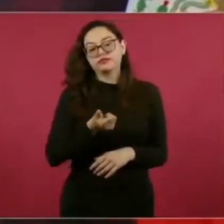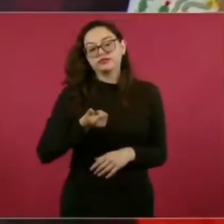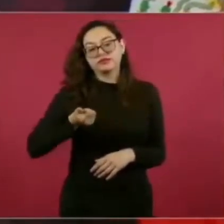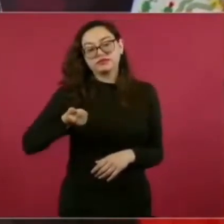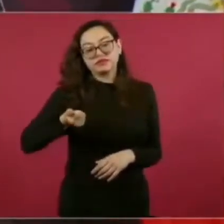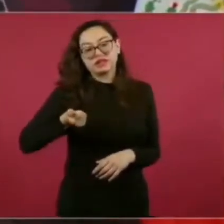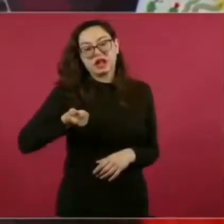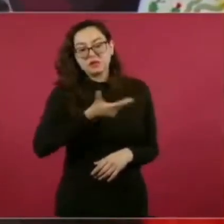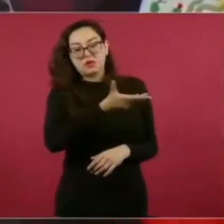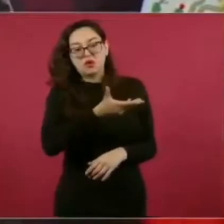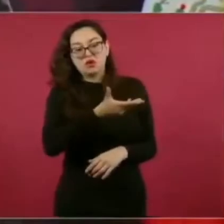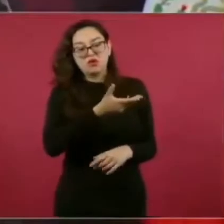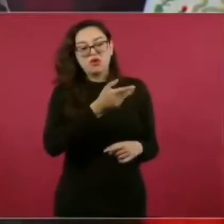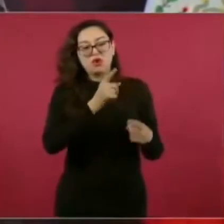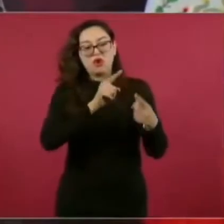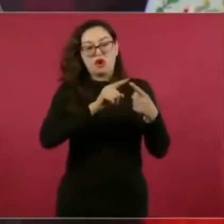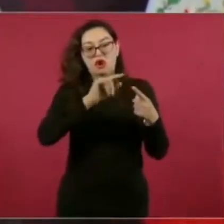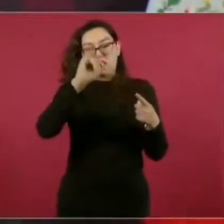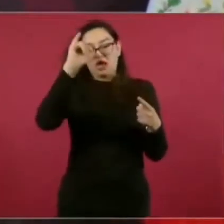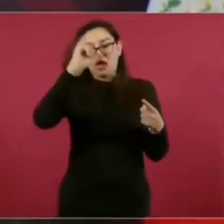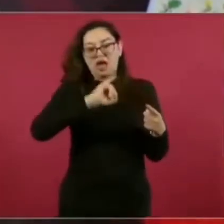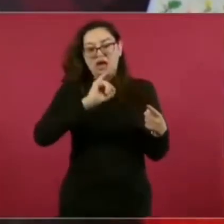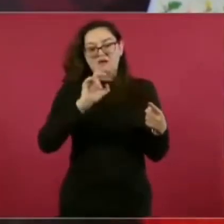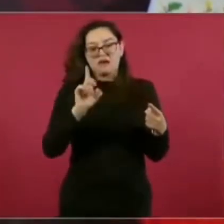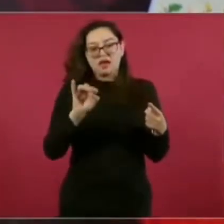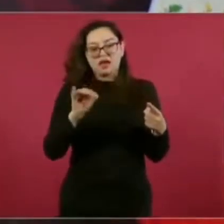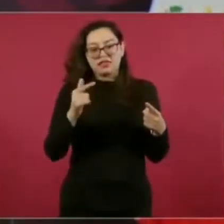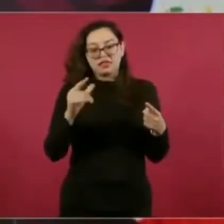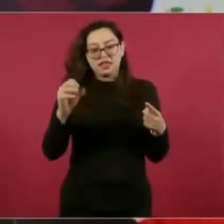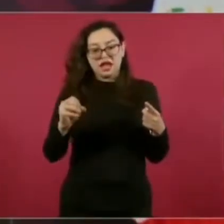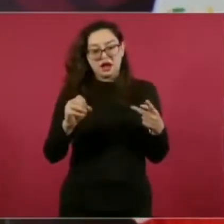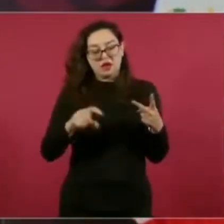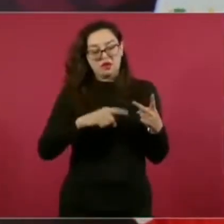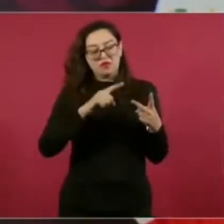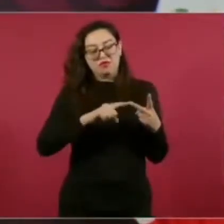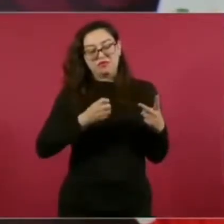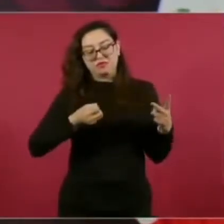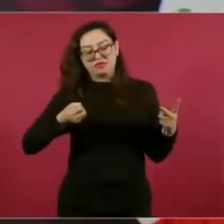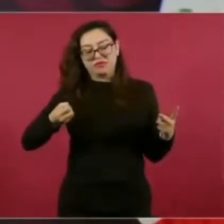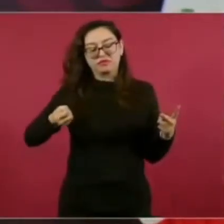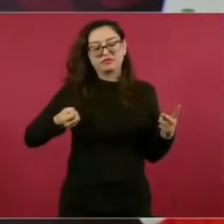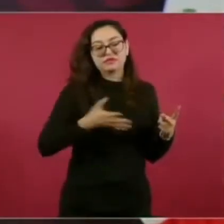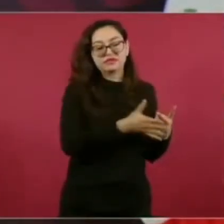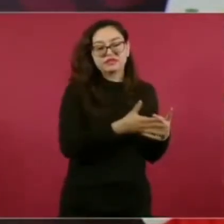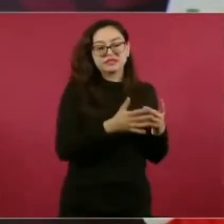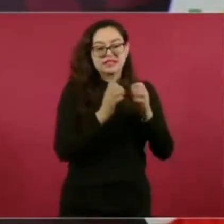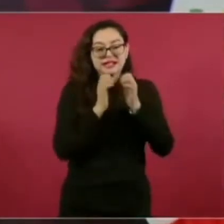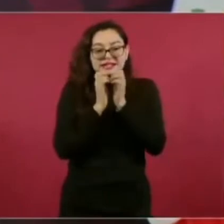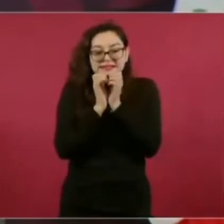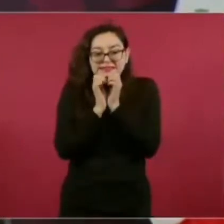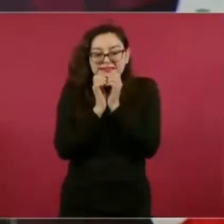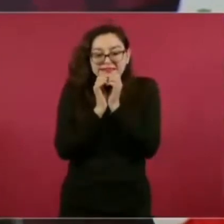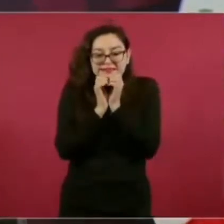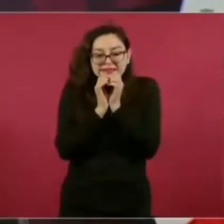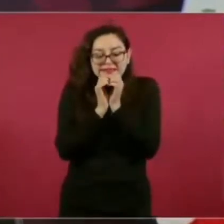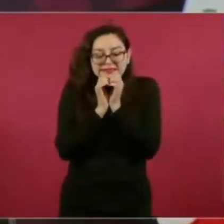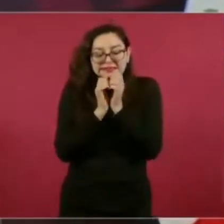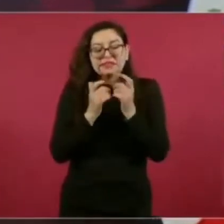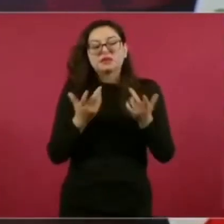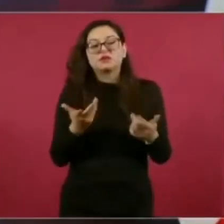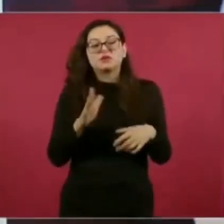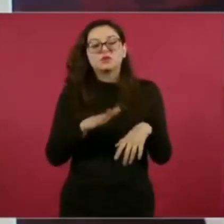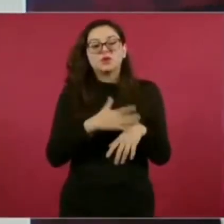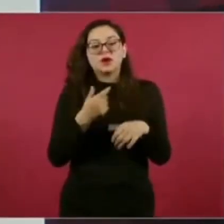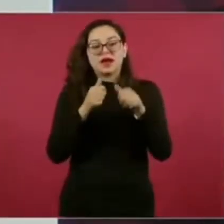Unos el jefe Diego y otros la ardilla, porque vivía en Los Pinos, decían,